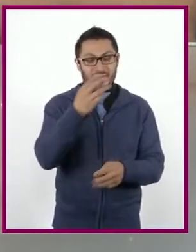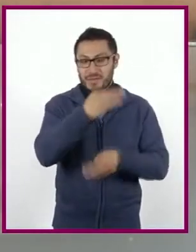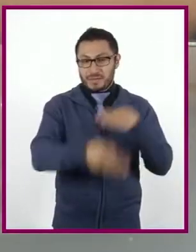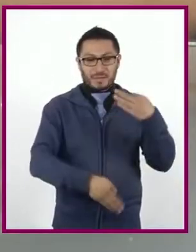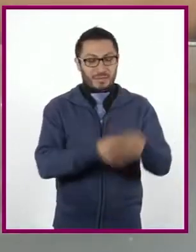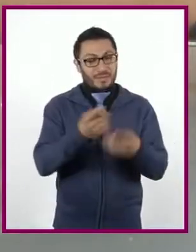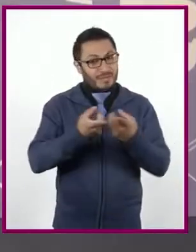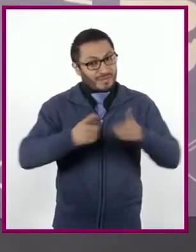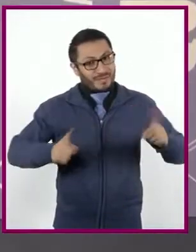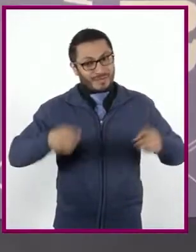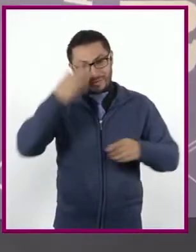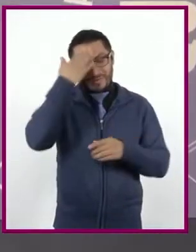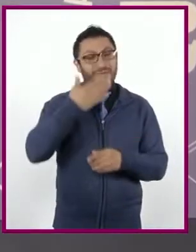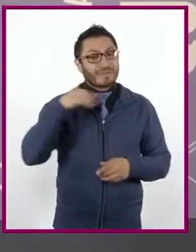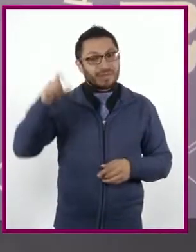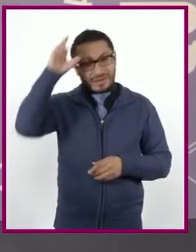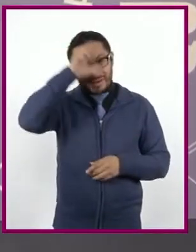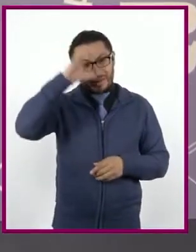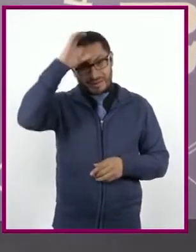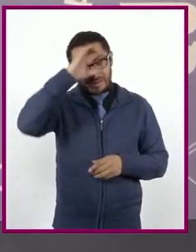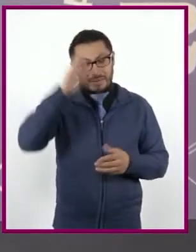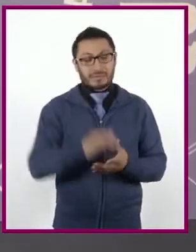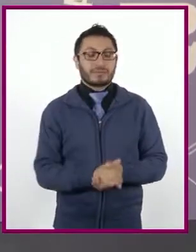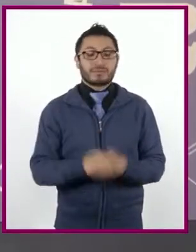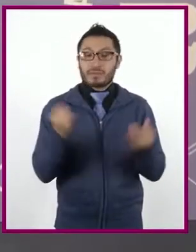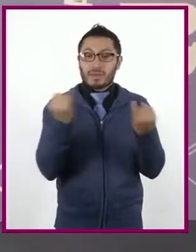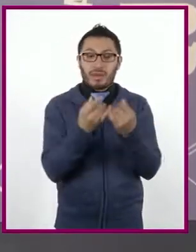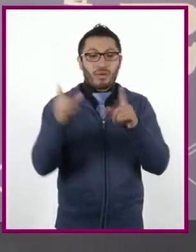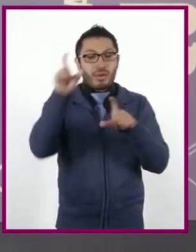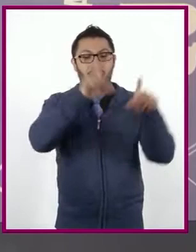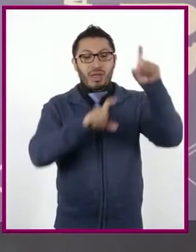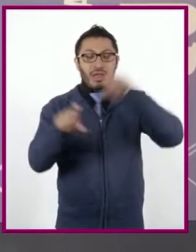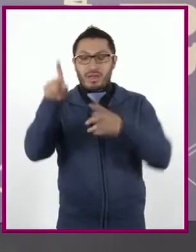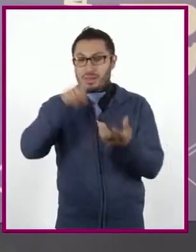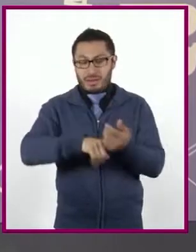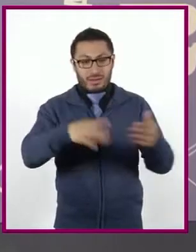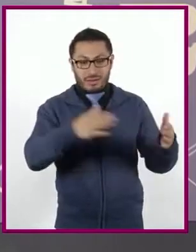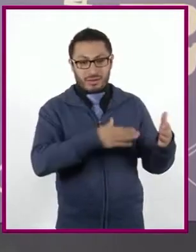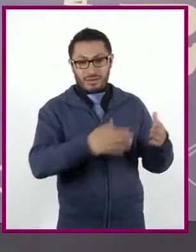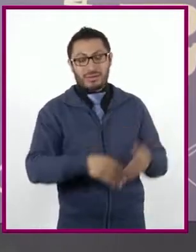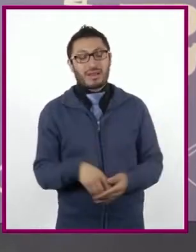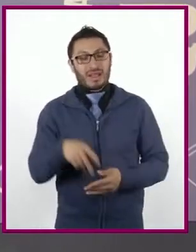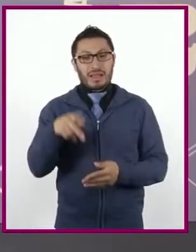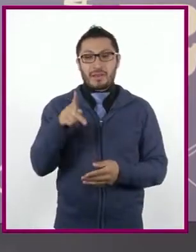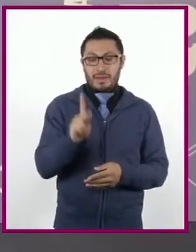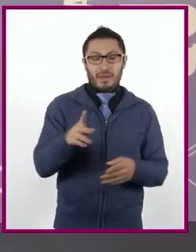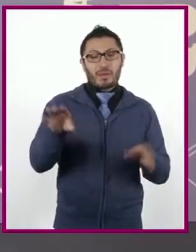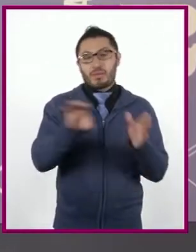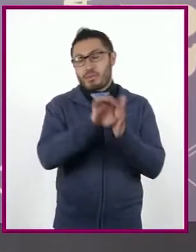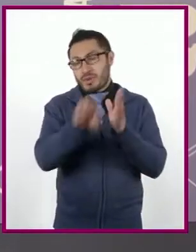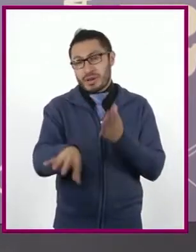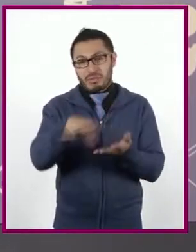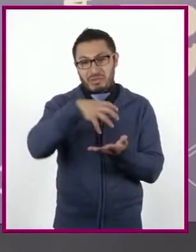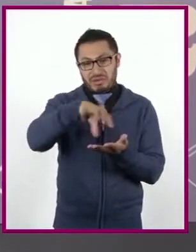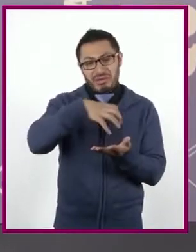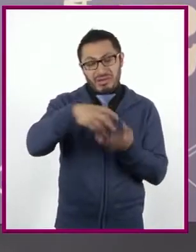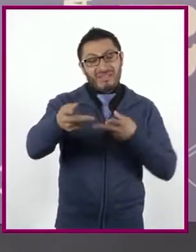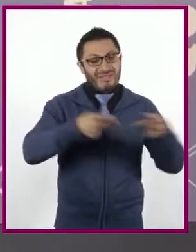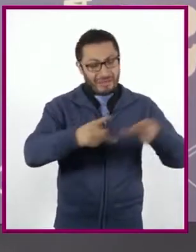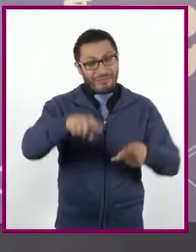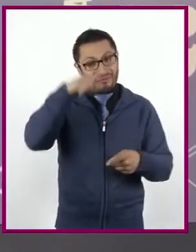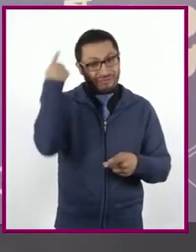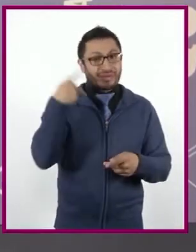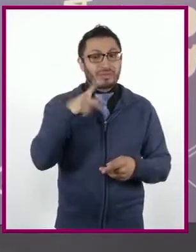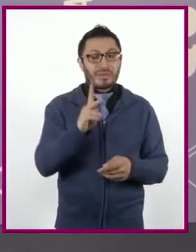habilidades científicas. La química también está presente en la cocina. Y aunque preparar una gelatina es muy fácil, veamos